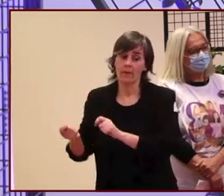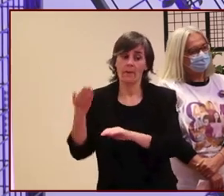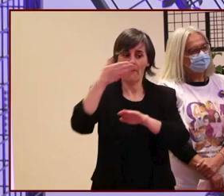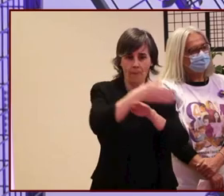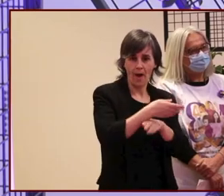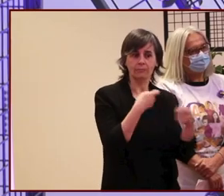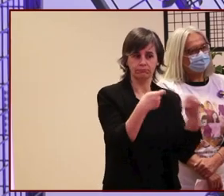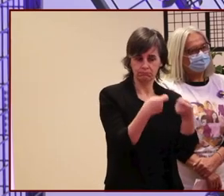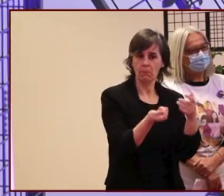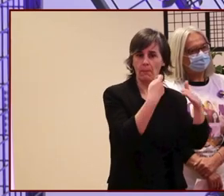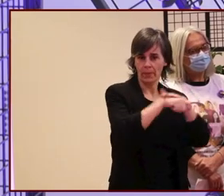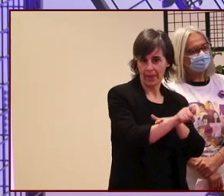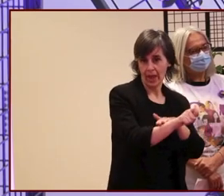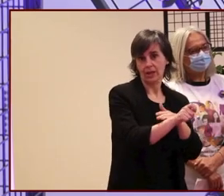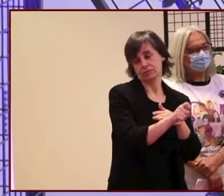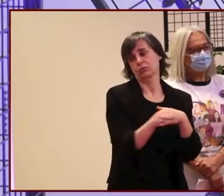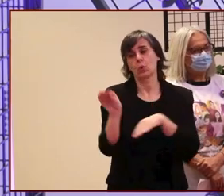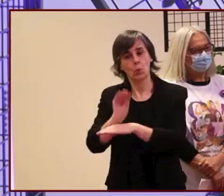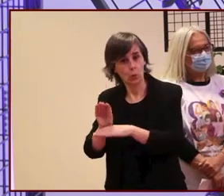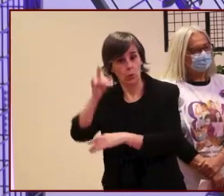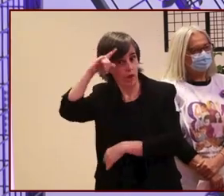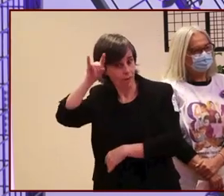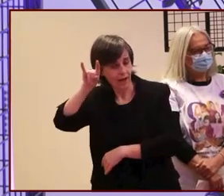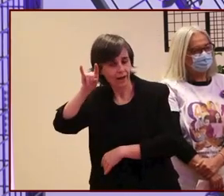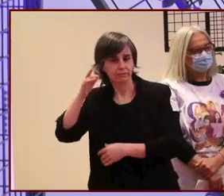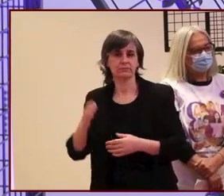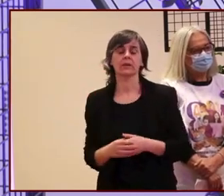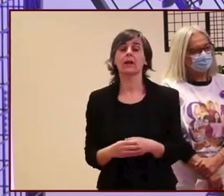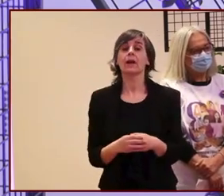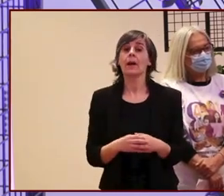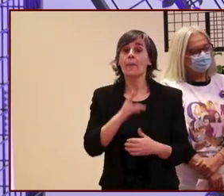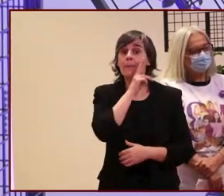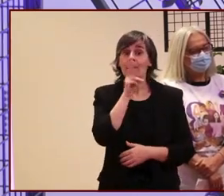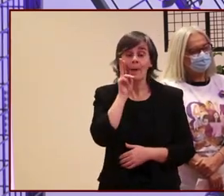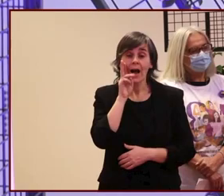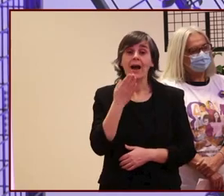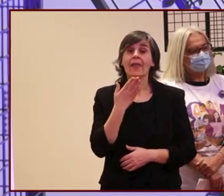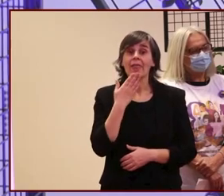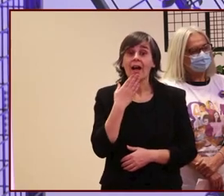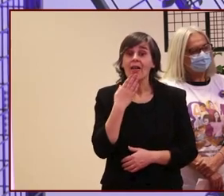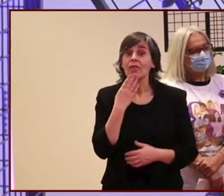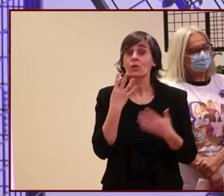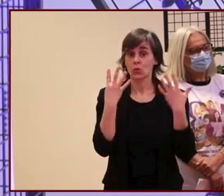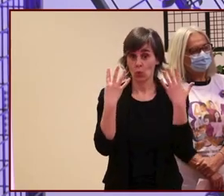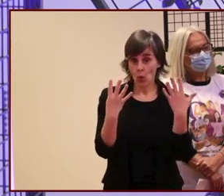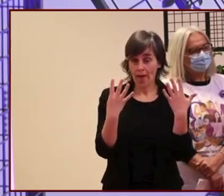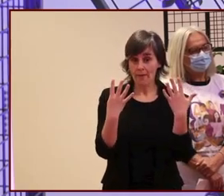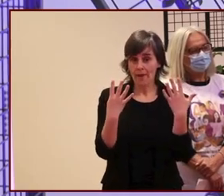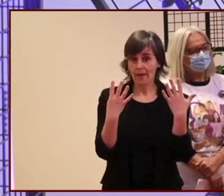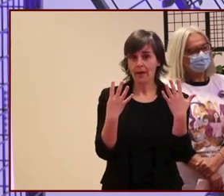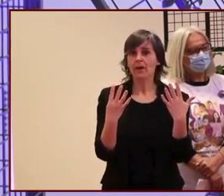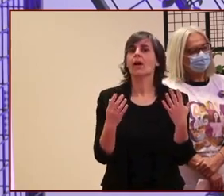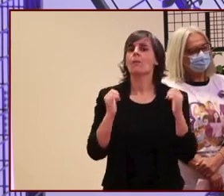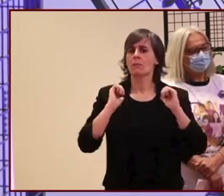riña todo eso a mamá con novia nos empezó a ir cargando leite